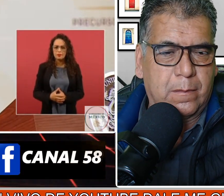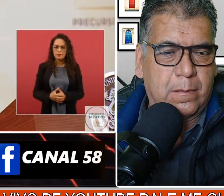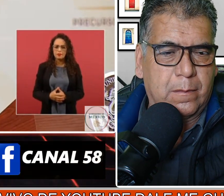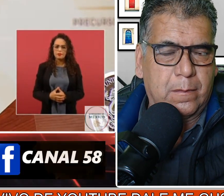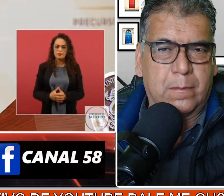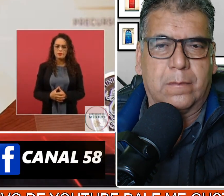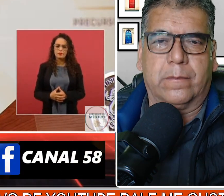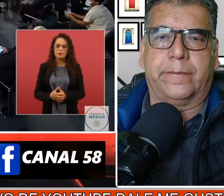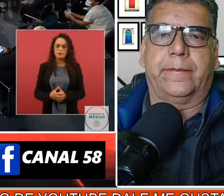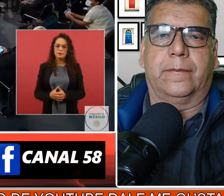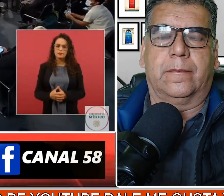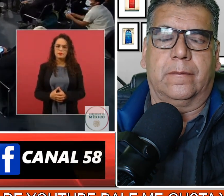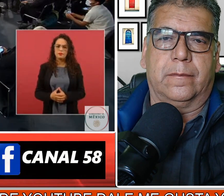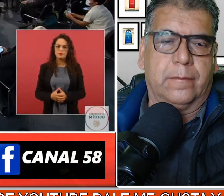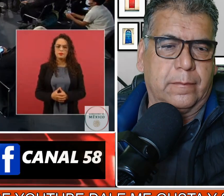Los